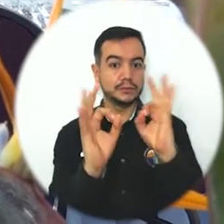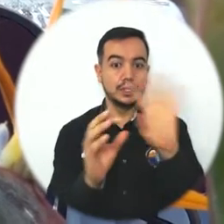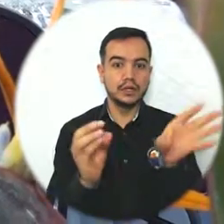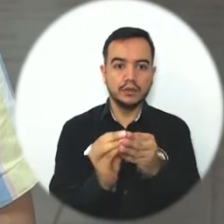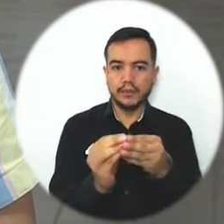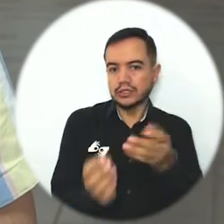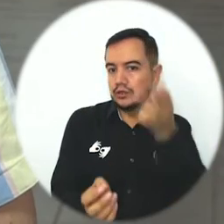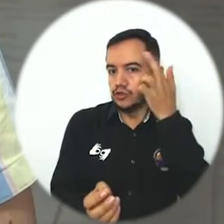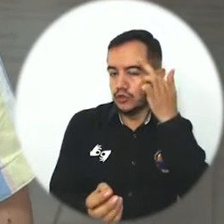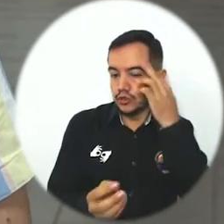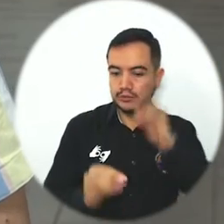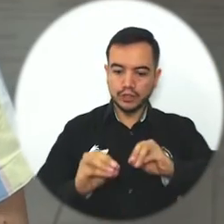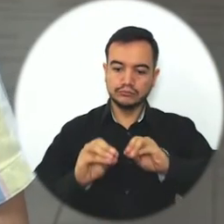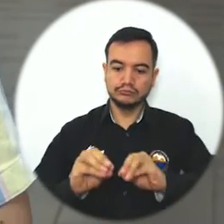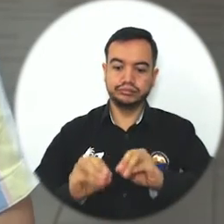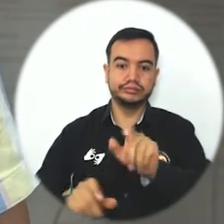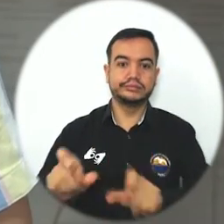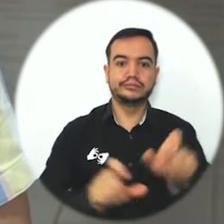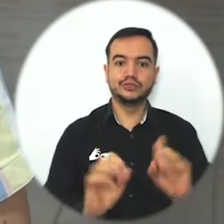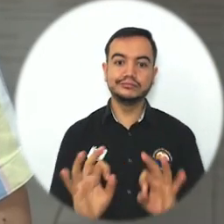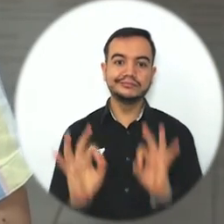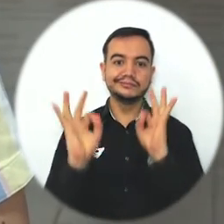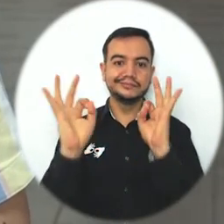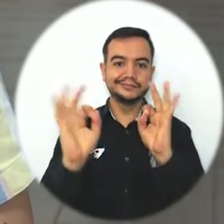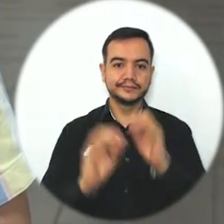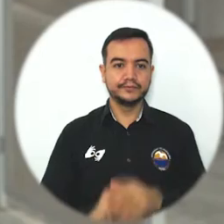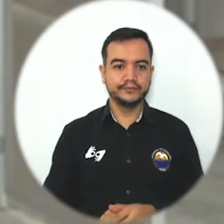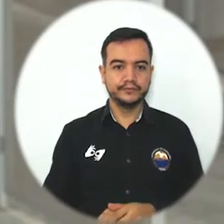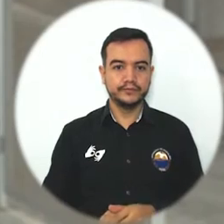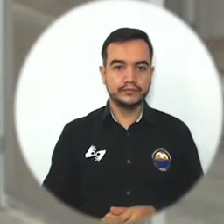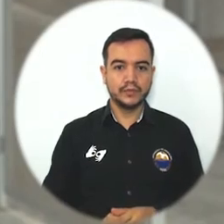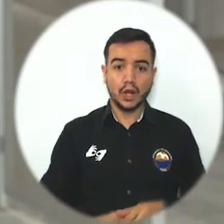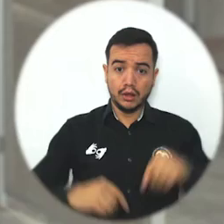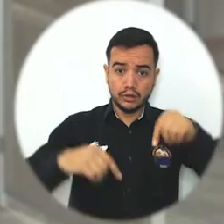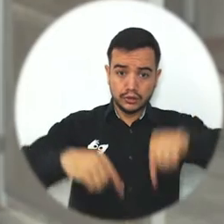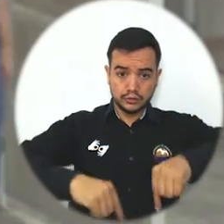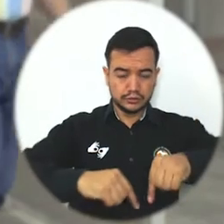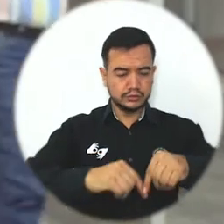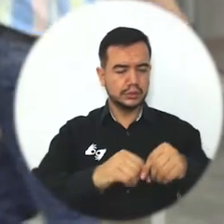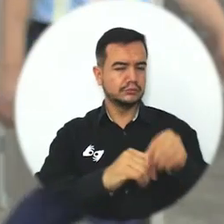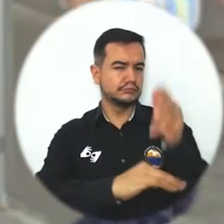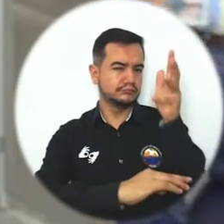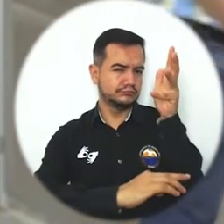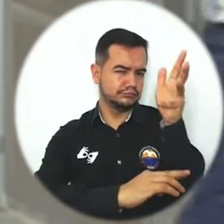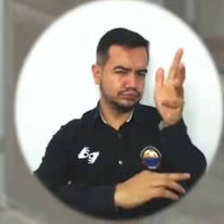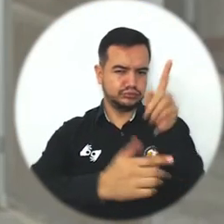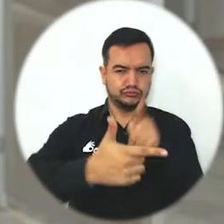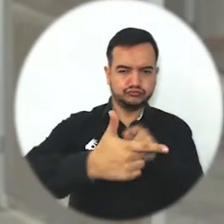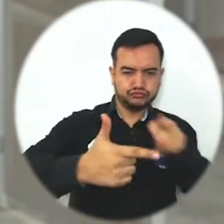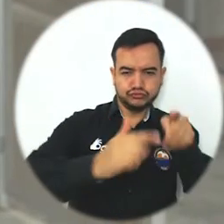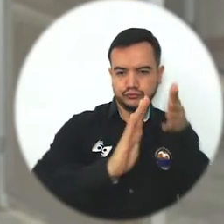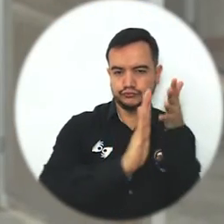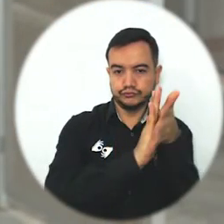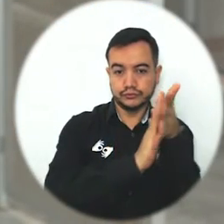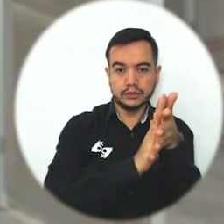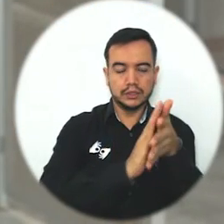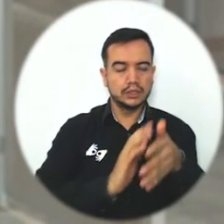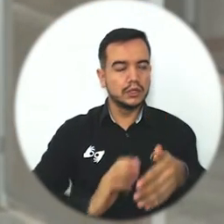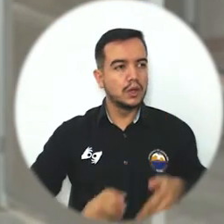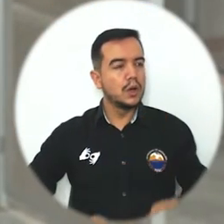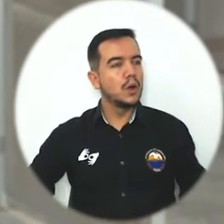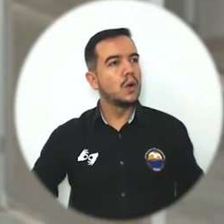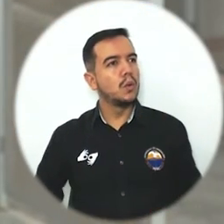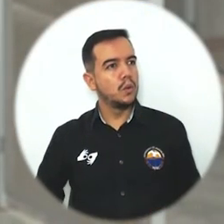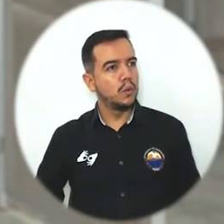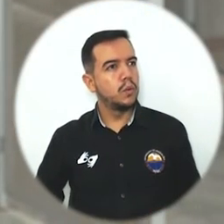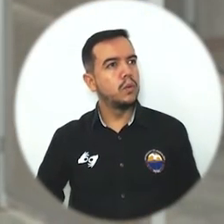Lograr la calidad y que se traduzca lógicamente en la formación de los educandos. Esta rendición de cuentas nos dice